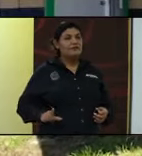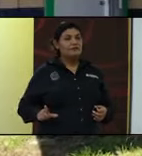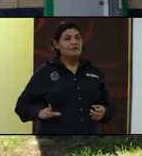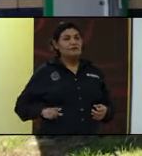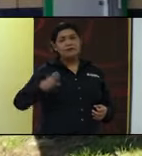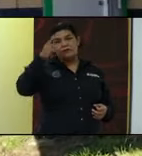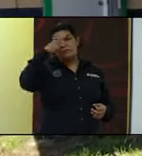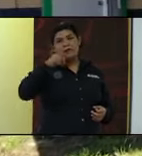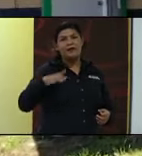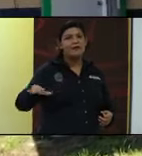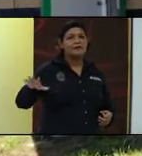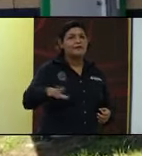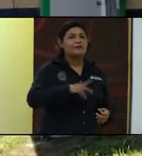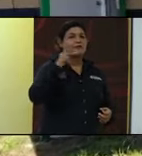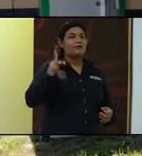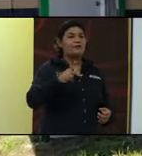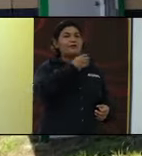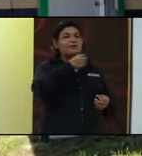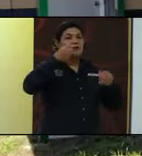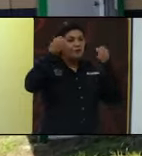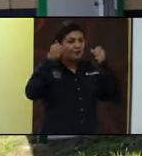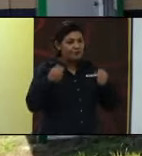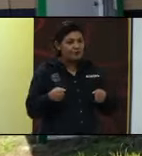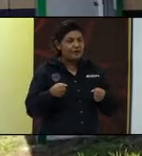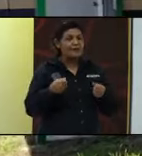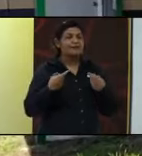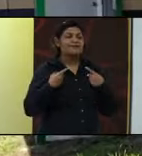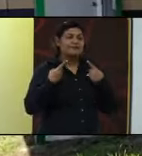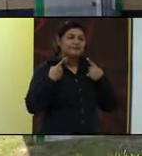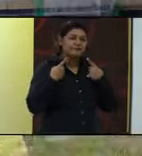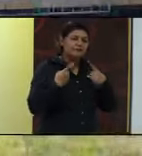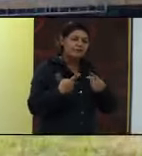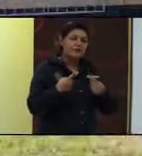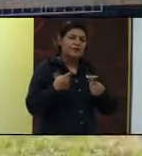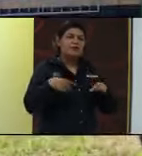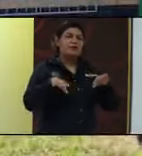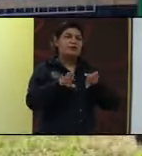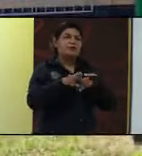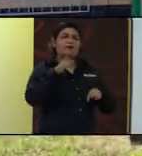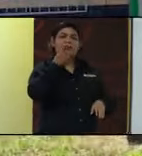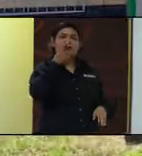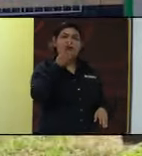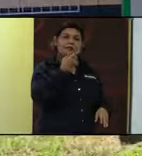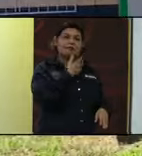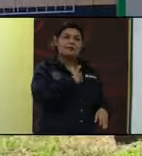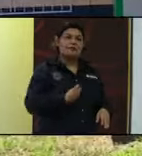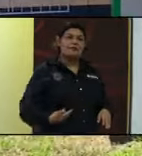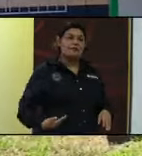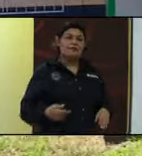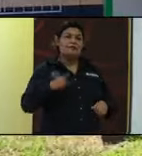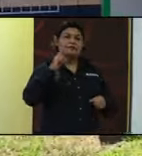el pueblo, comprometido, dedicado. Como lo ha dicho nuestro alcalde una y otra vez,